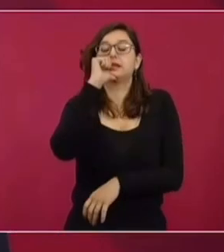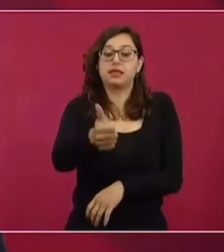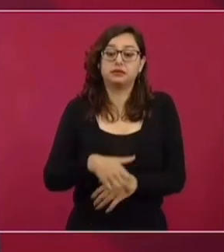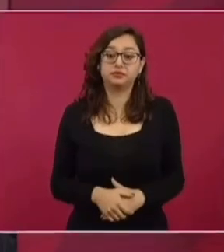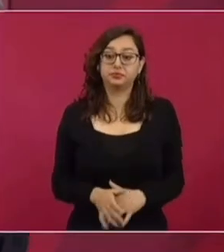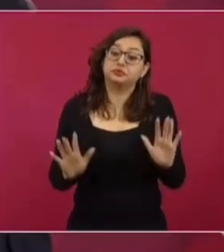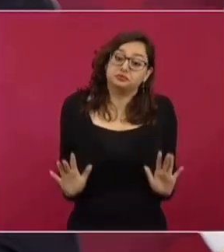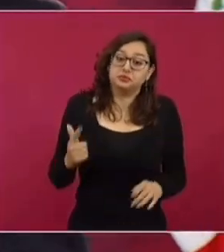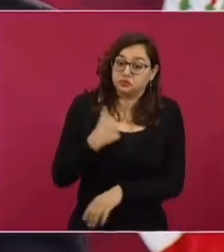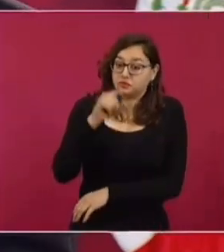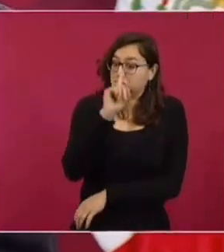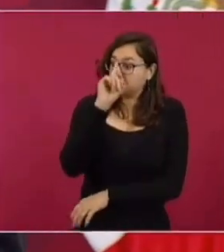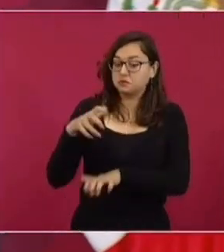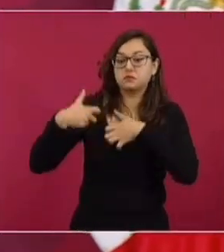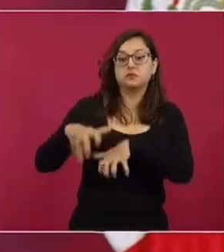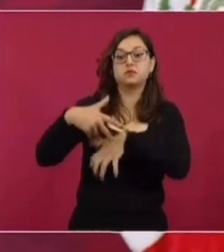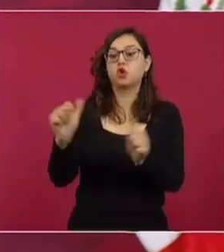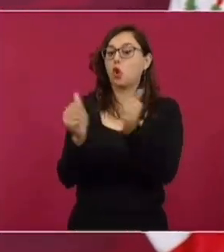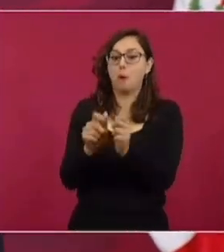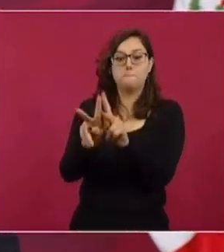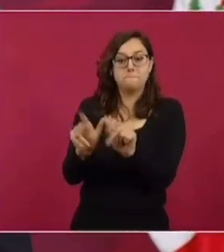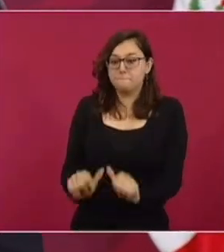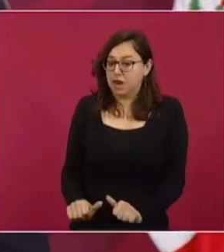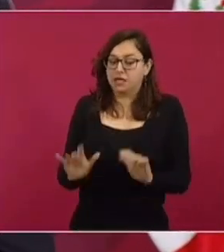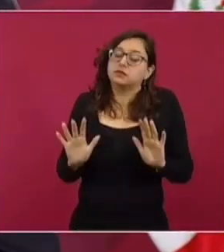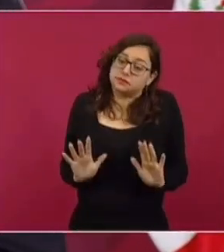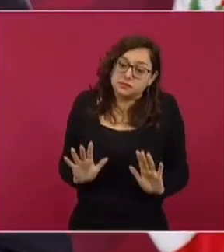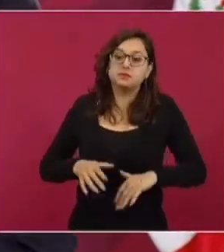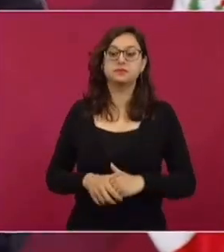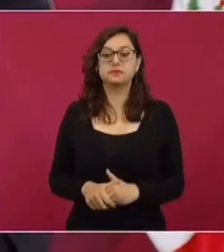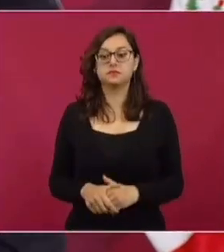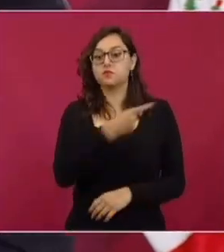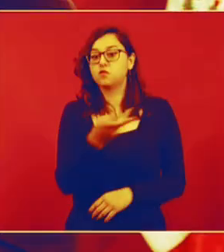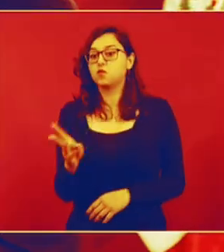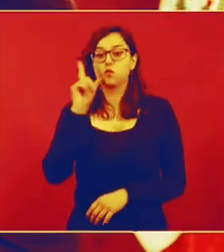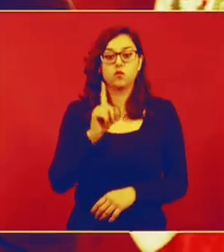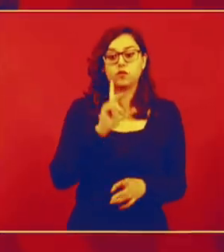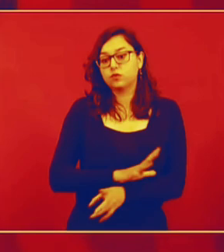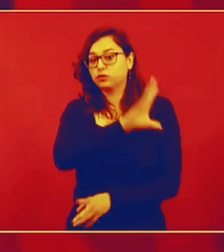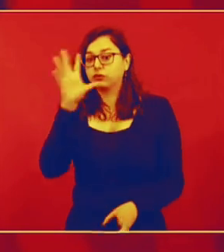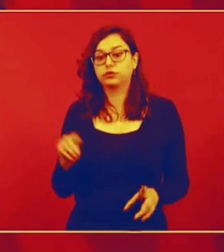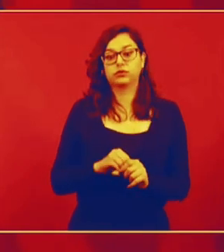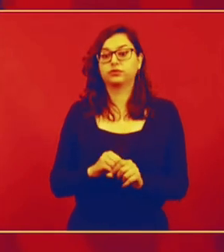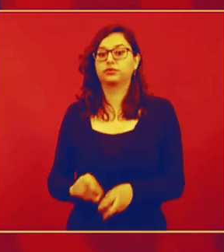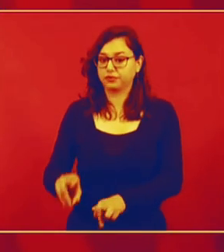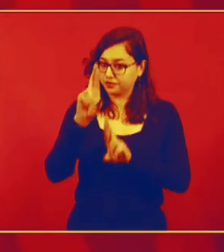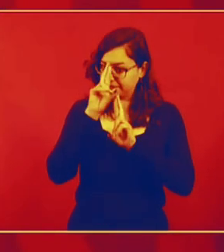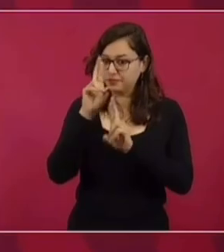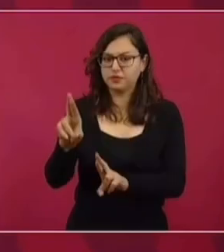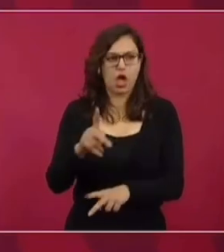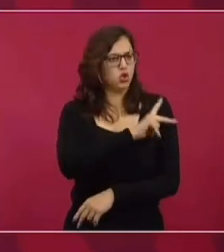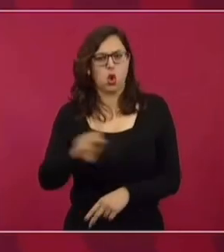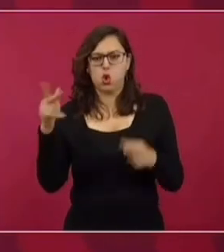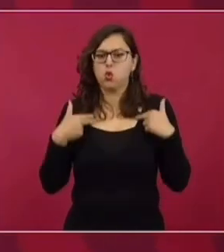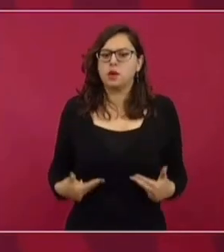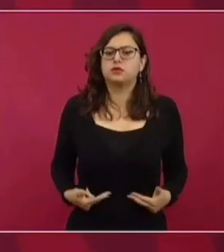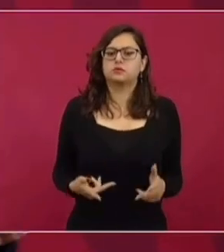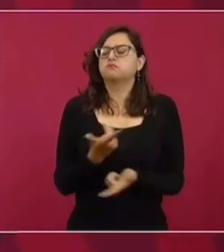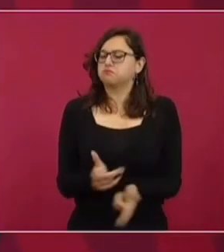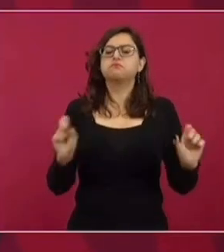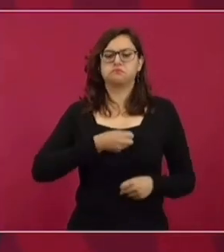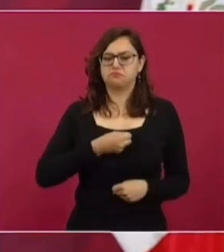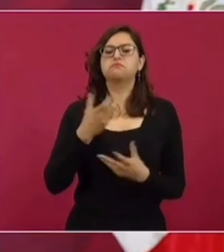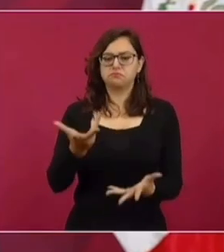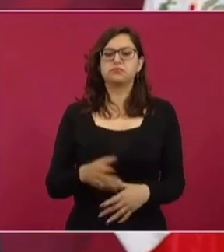sí, el movimiento pacífico y respeto total, completo, absoluto a las mujeres, a todos y a las mujeres. Libertad de